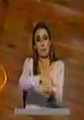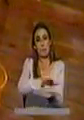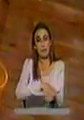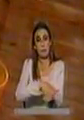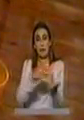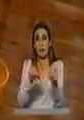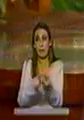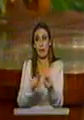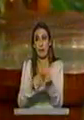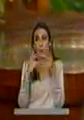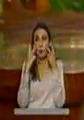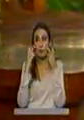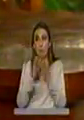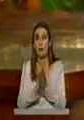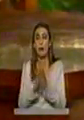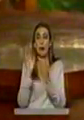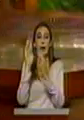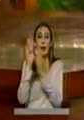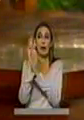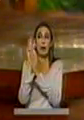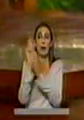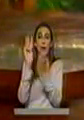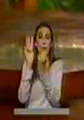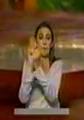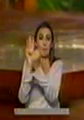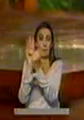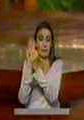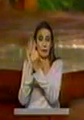mermeladas de piña, guayaba, de